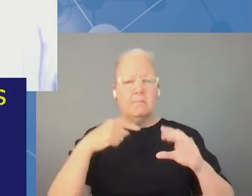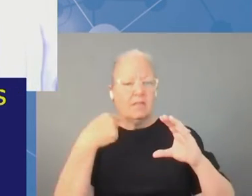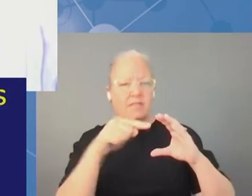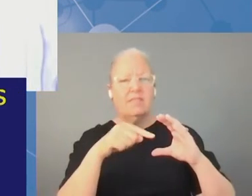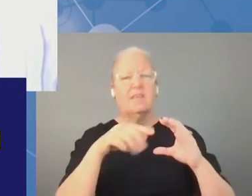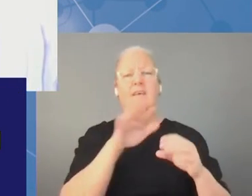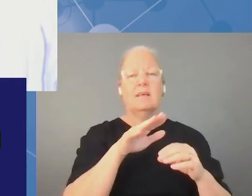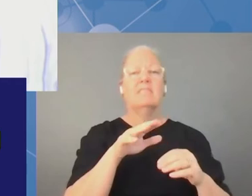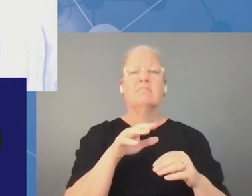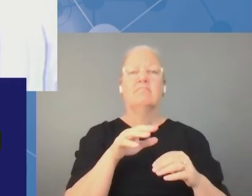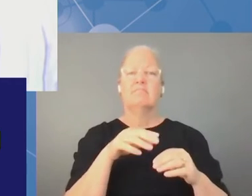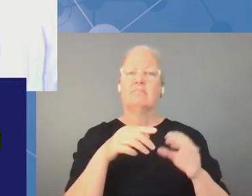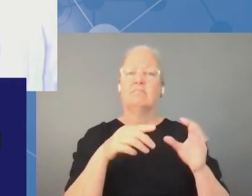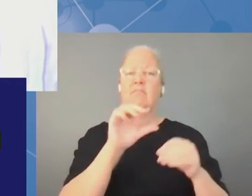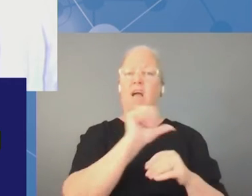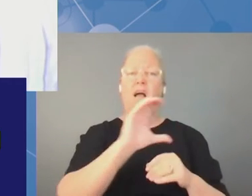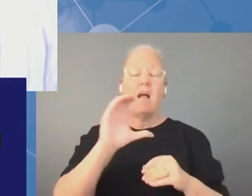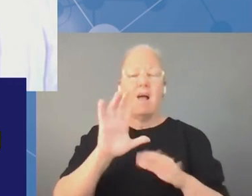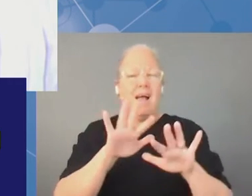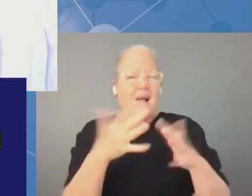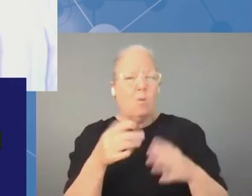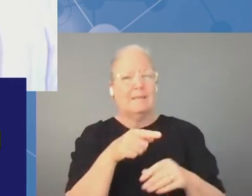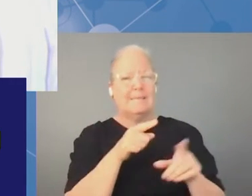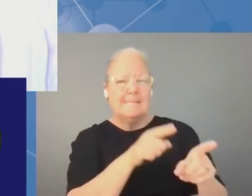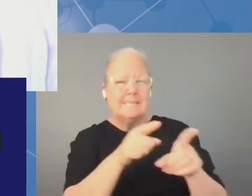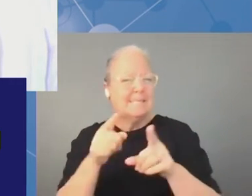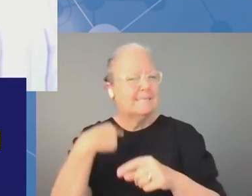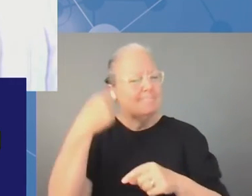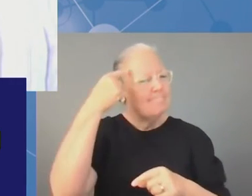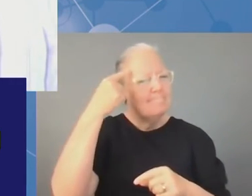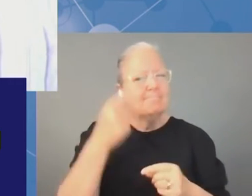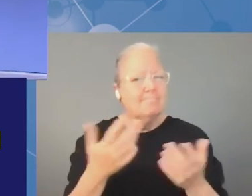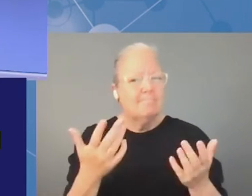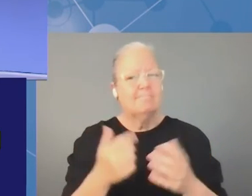tiempo podemos limitar casos de